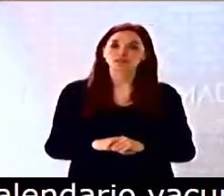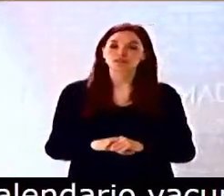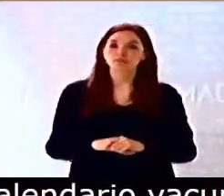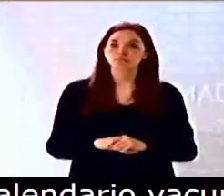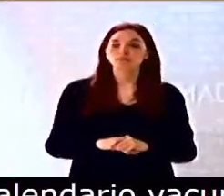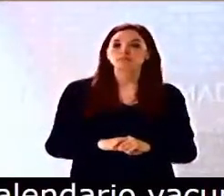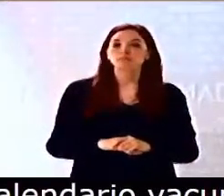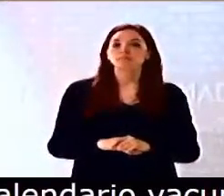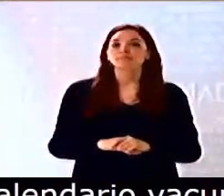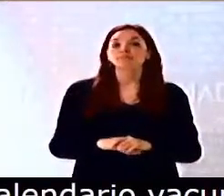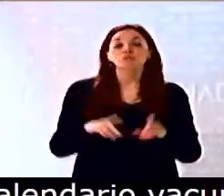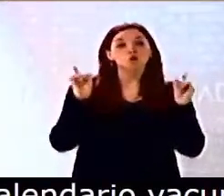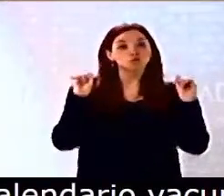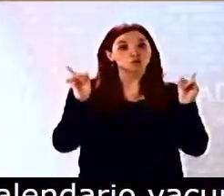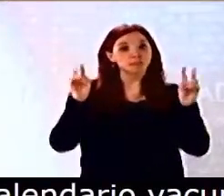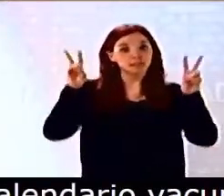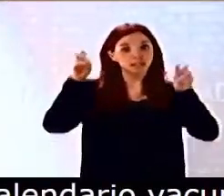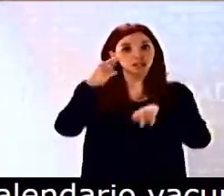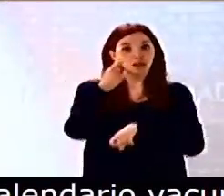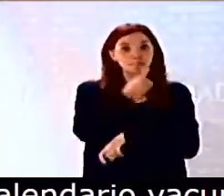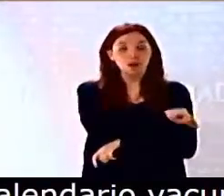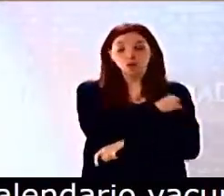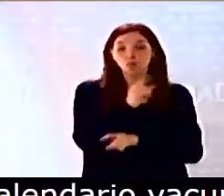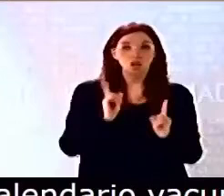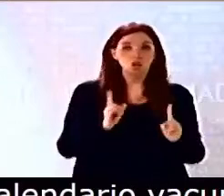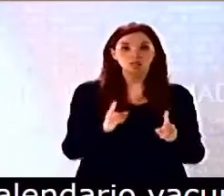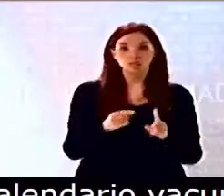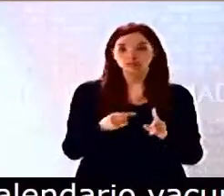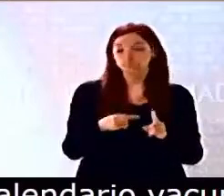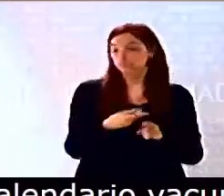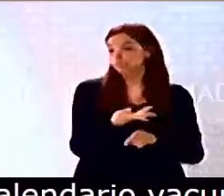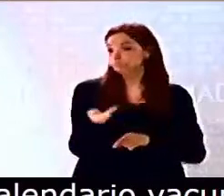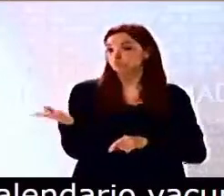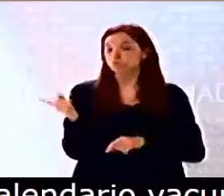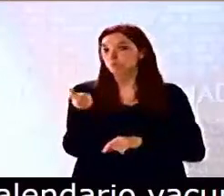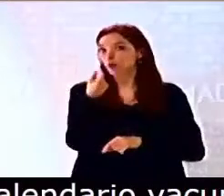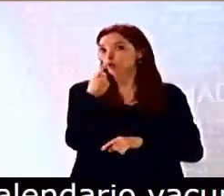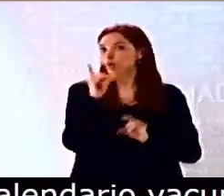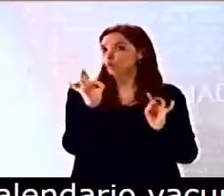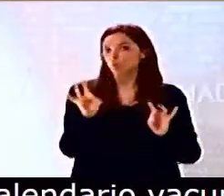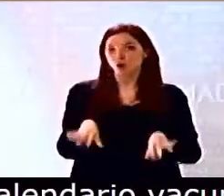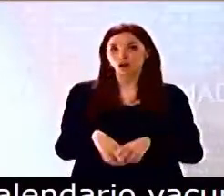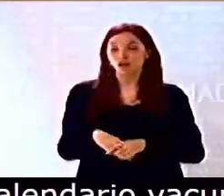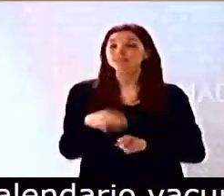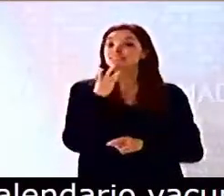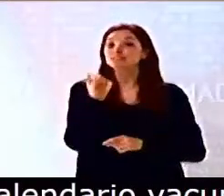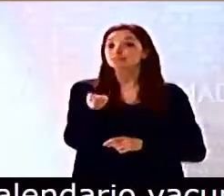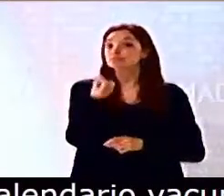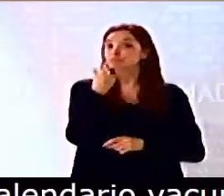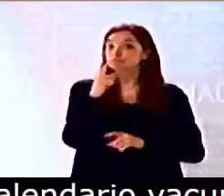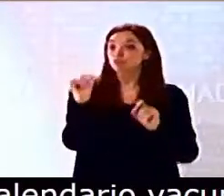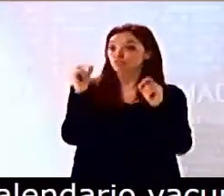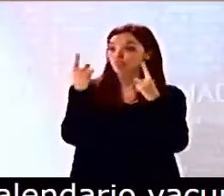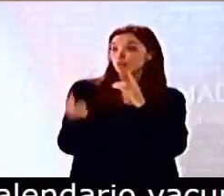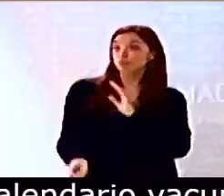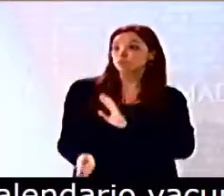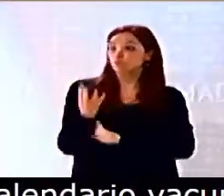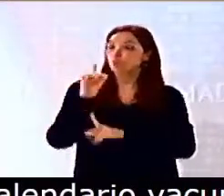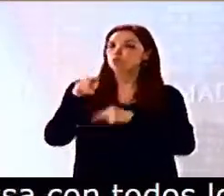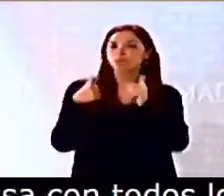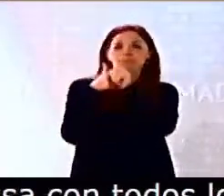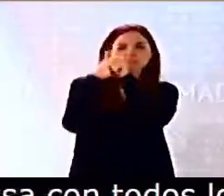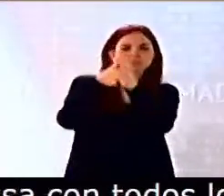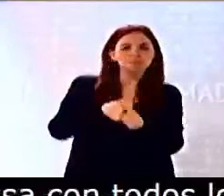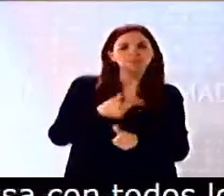Esto no solo pasa con las vacunas, pasa con todos los medicamentos. Un medicamento, cuando se aprueba, finalmente hay que seguirlo estudiando para ver si tiene